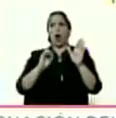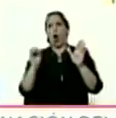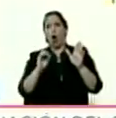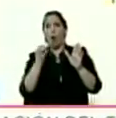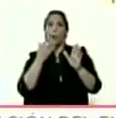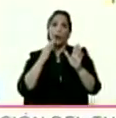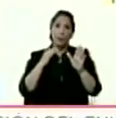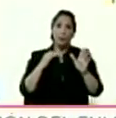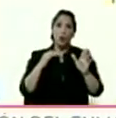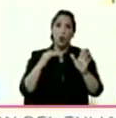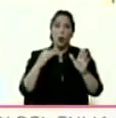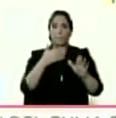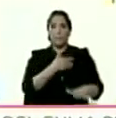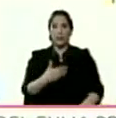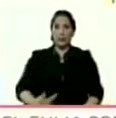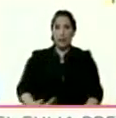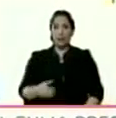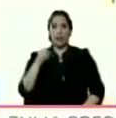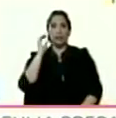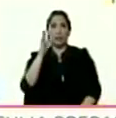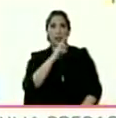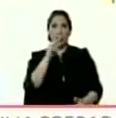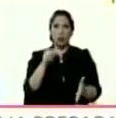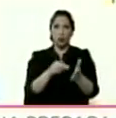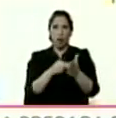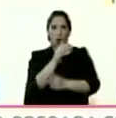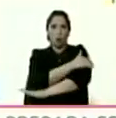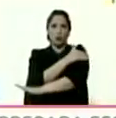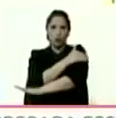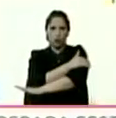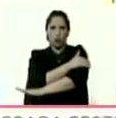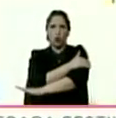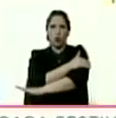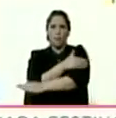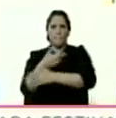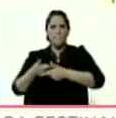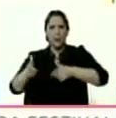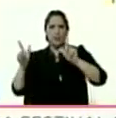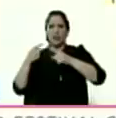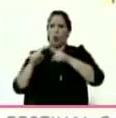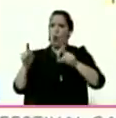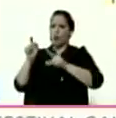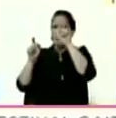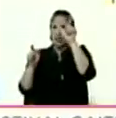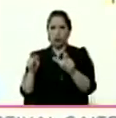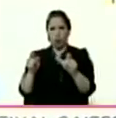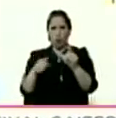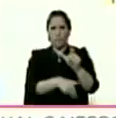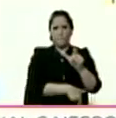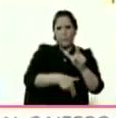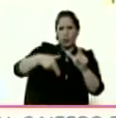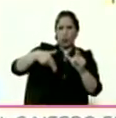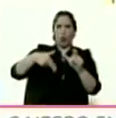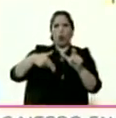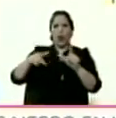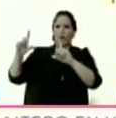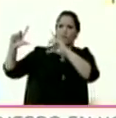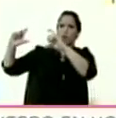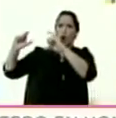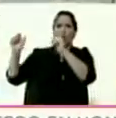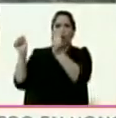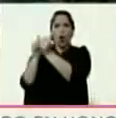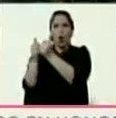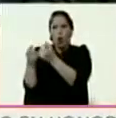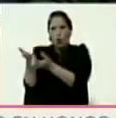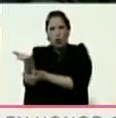que en este caso se trata del presidente del Parlamento venezolano, permite que otra persona con una pistola al cinto se tome una fotografía con él,